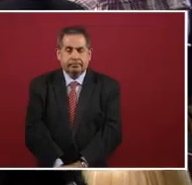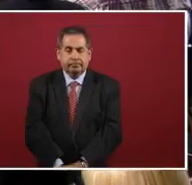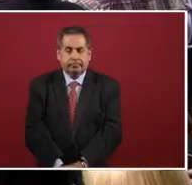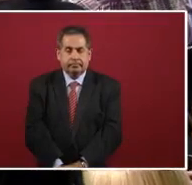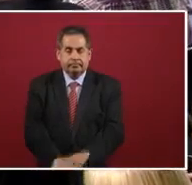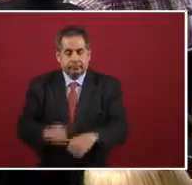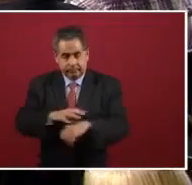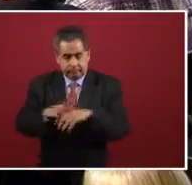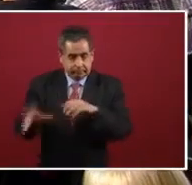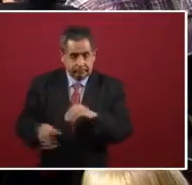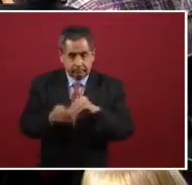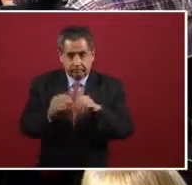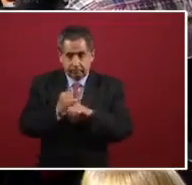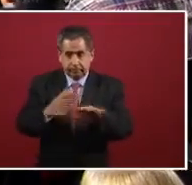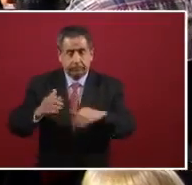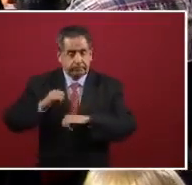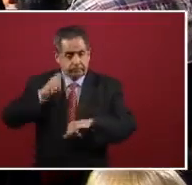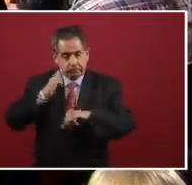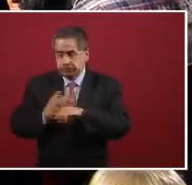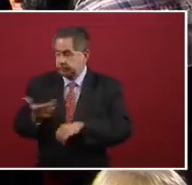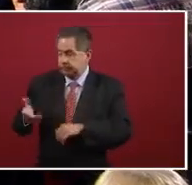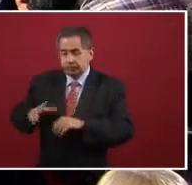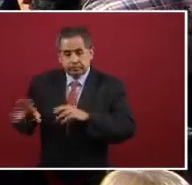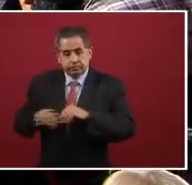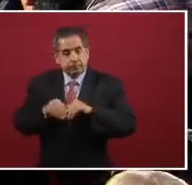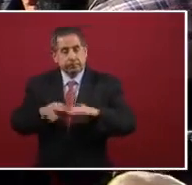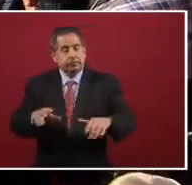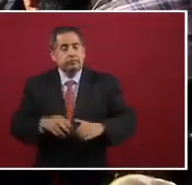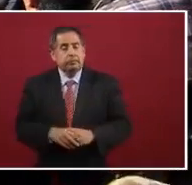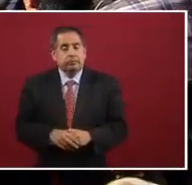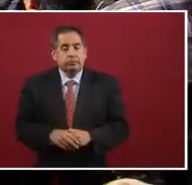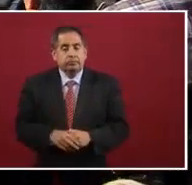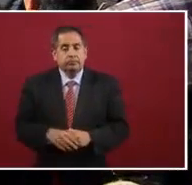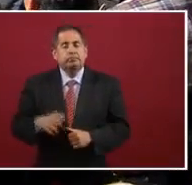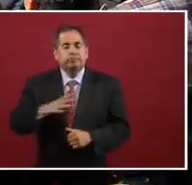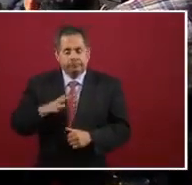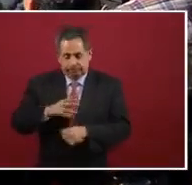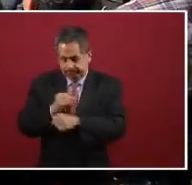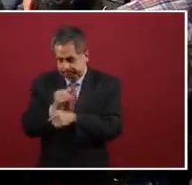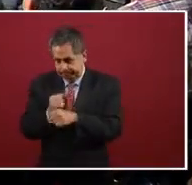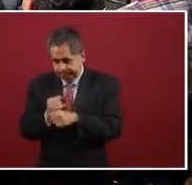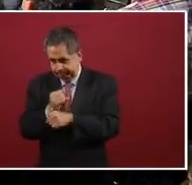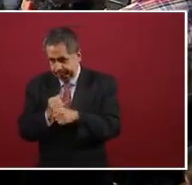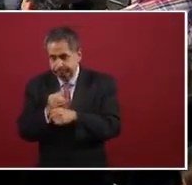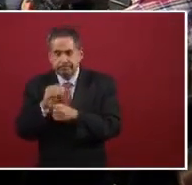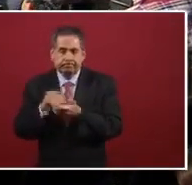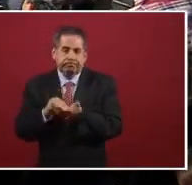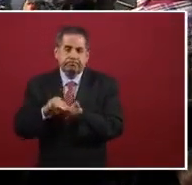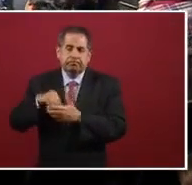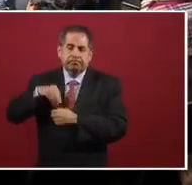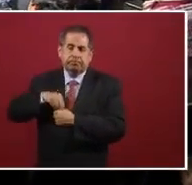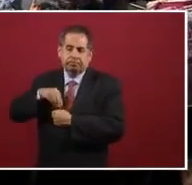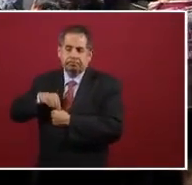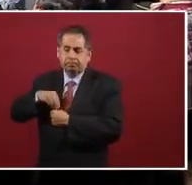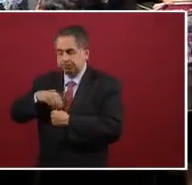Complemento la información del canciller en relación a que hay investigaciones que están en secrecía,